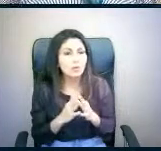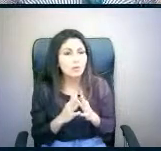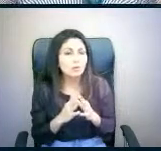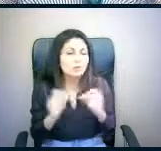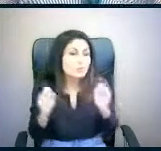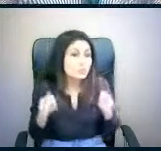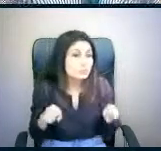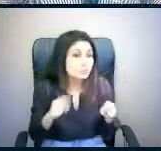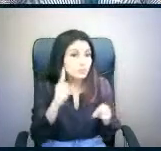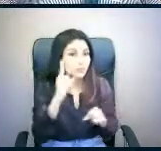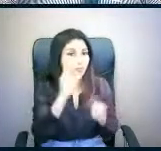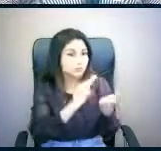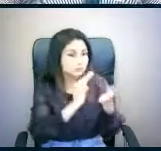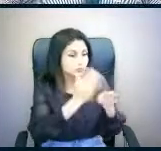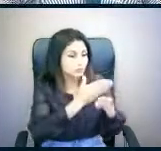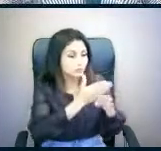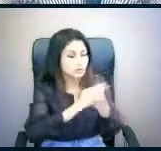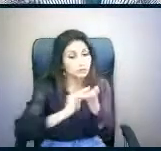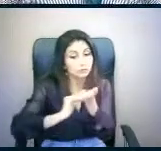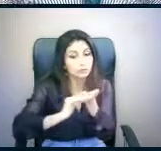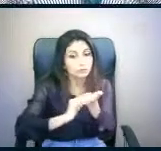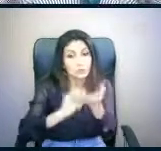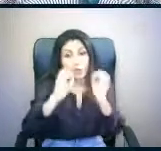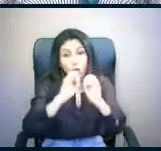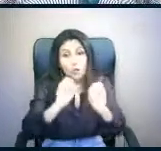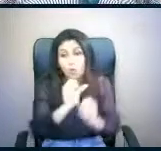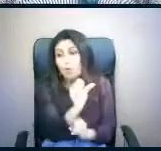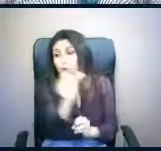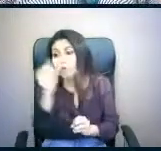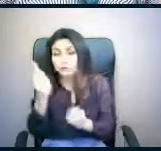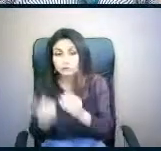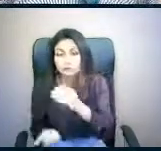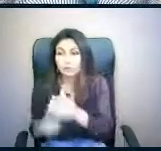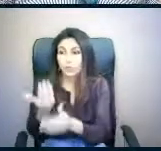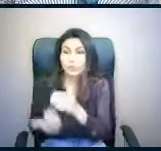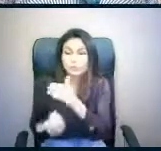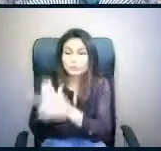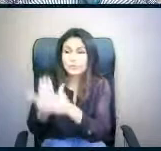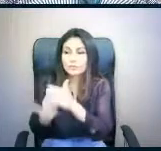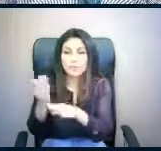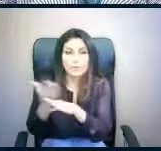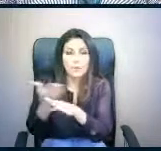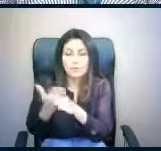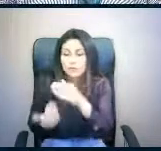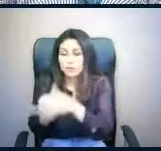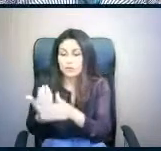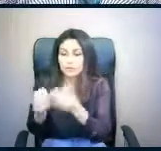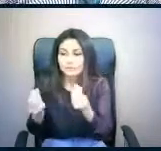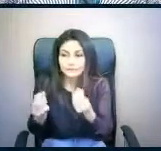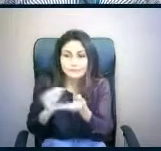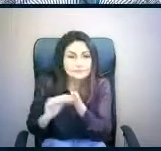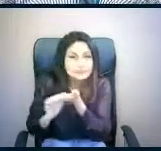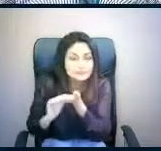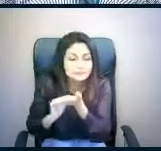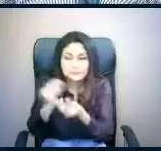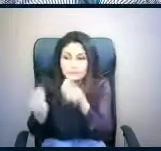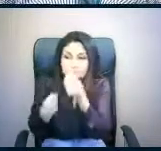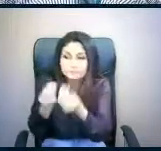podemos resolver una situación o si hay otras que de pronto se van contemplando en el camino o vamos viendo que se